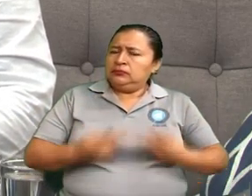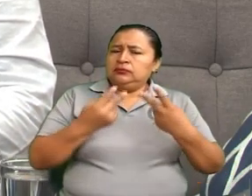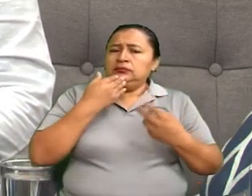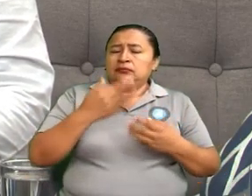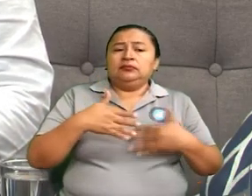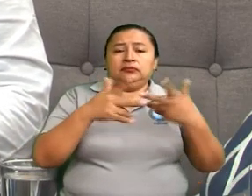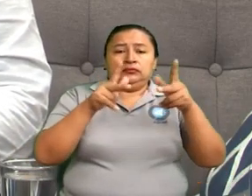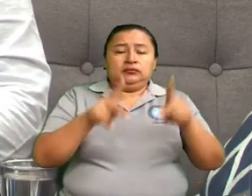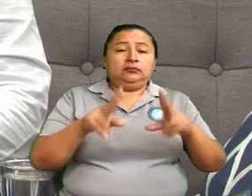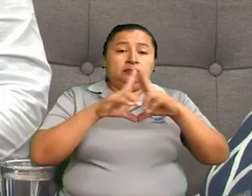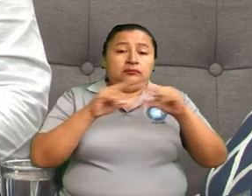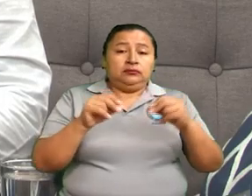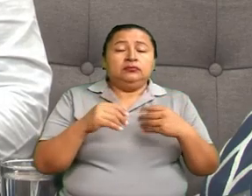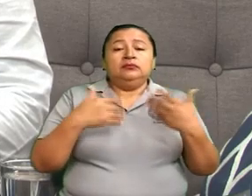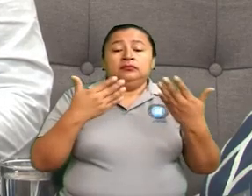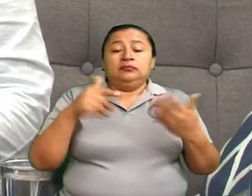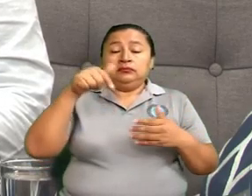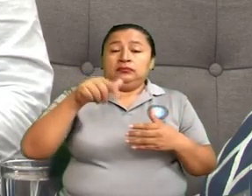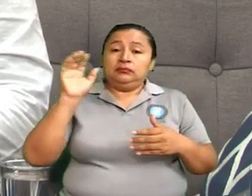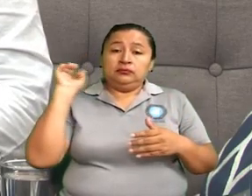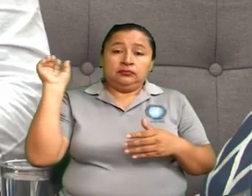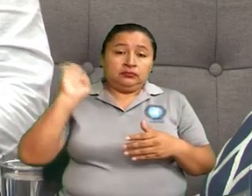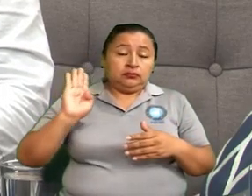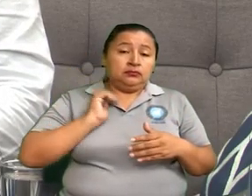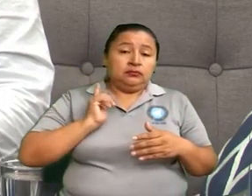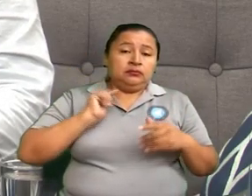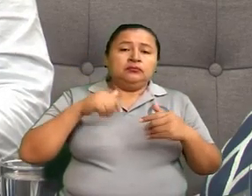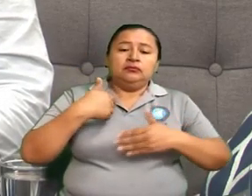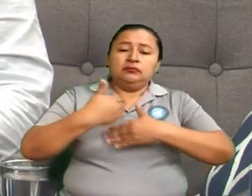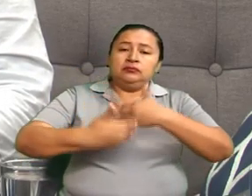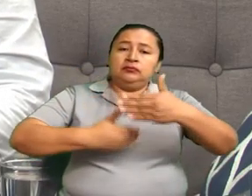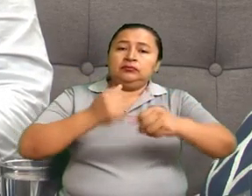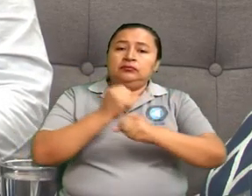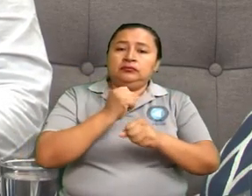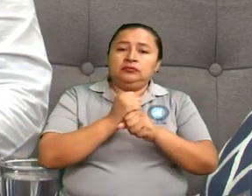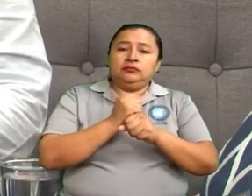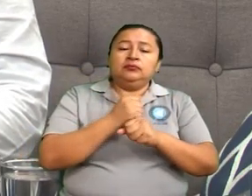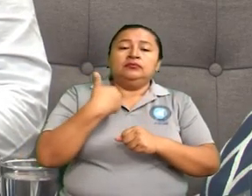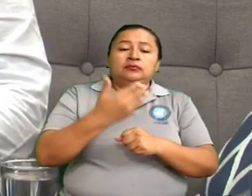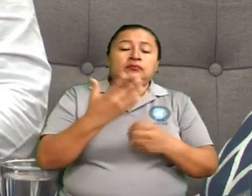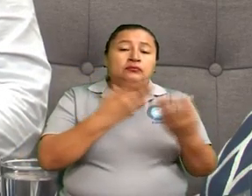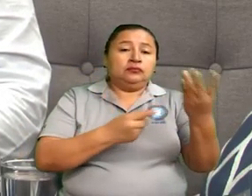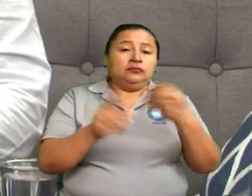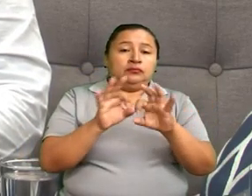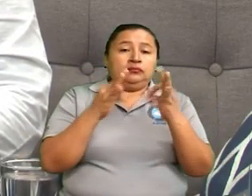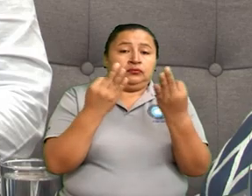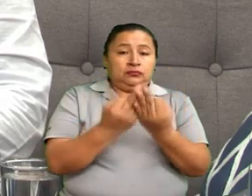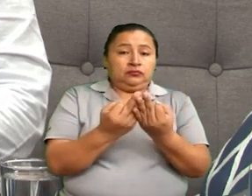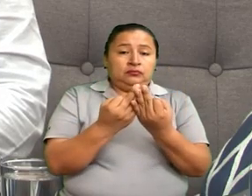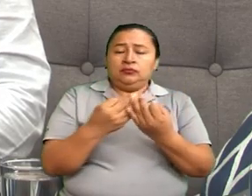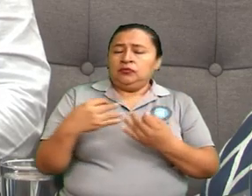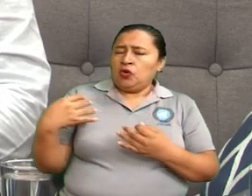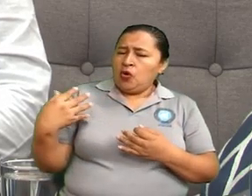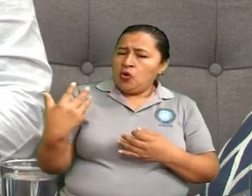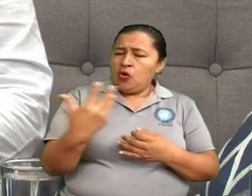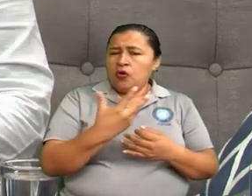y los nicaragüenses. Entonces, en ese compromiso estamos nosotros como Ministerio de la Economía Familiar impulsando